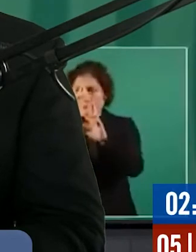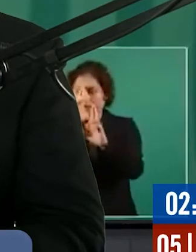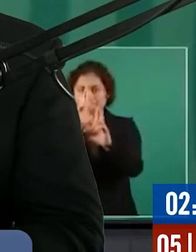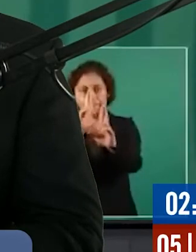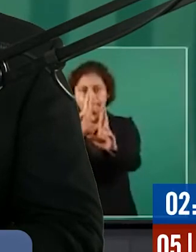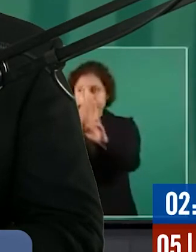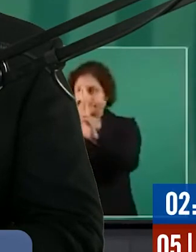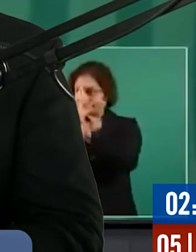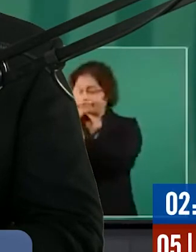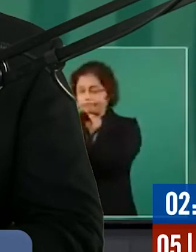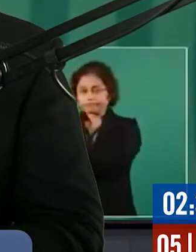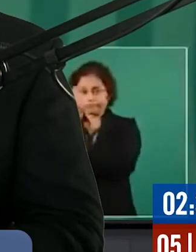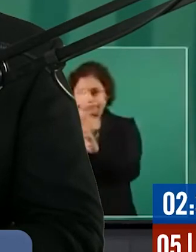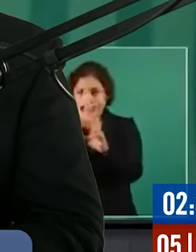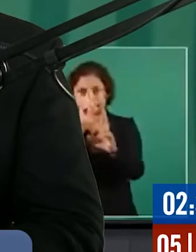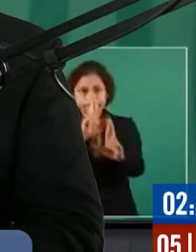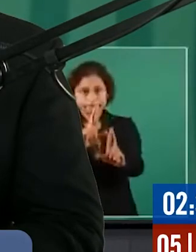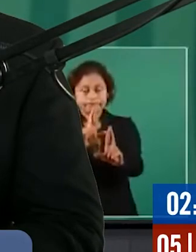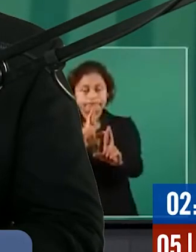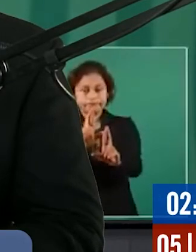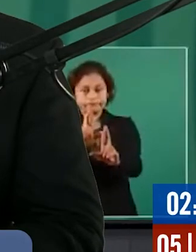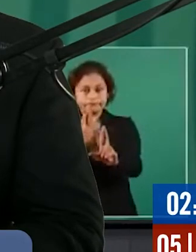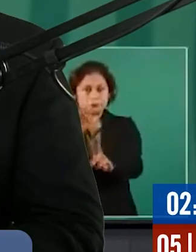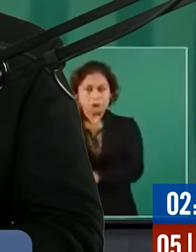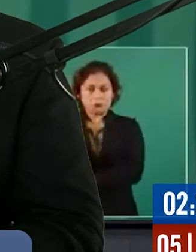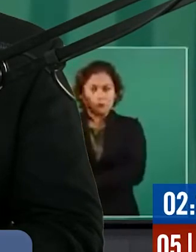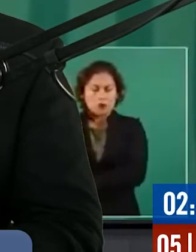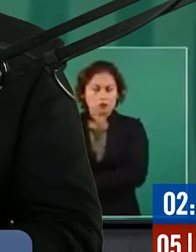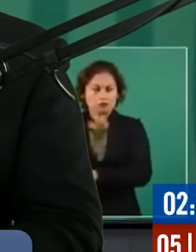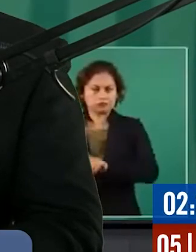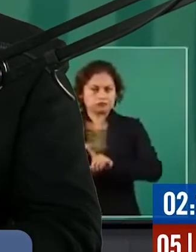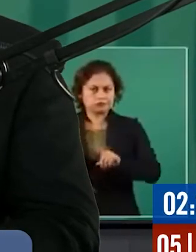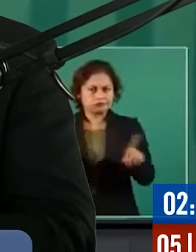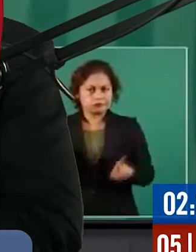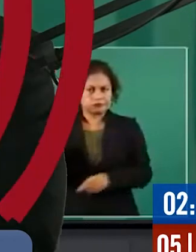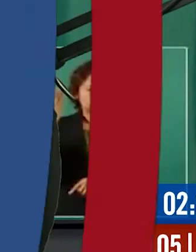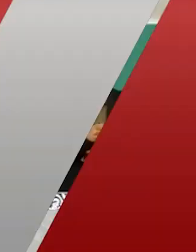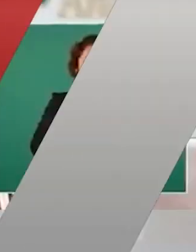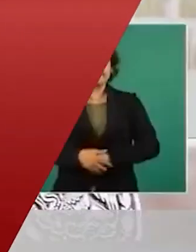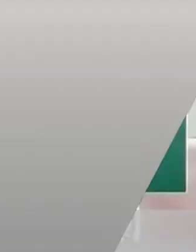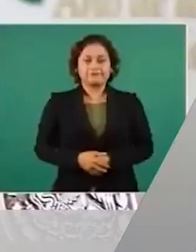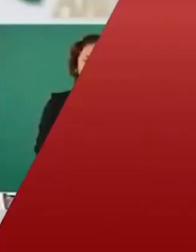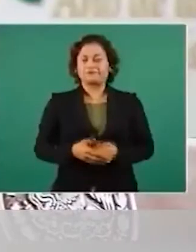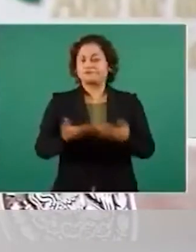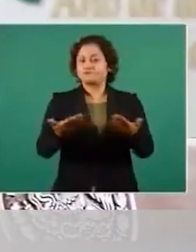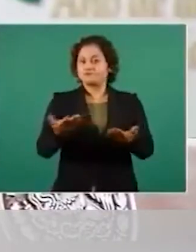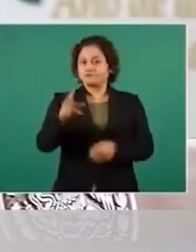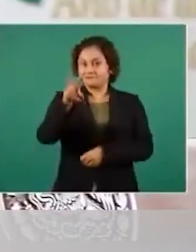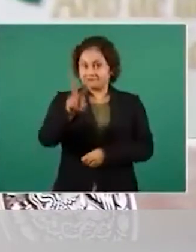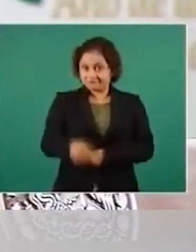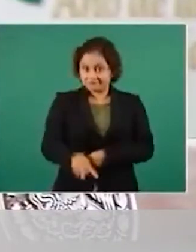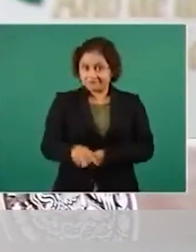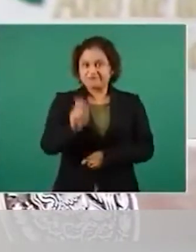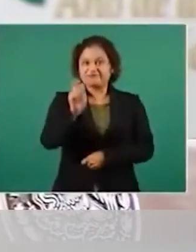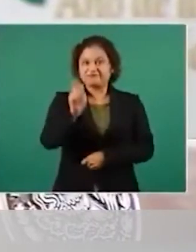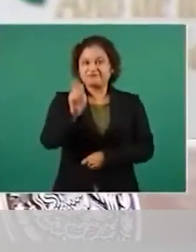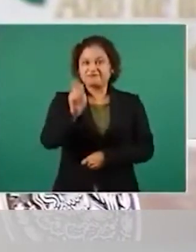alusiones ofensivas efectivamente en contra del presidente. Vamos a escuchar y a ver. Y resulta que el